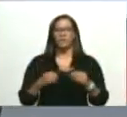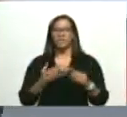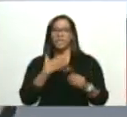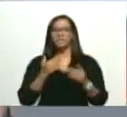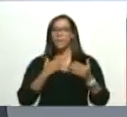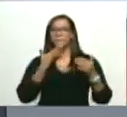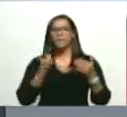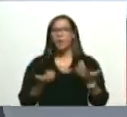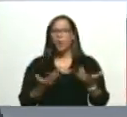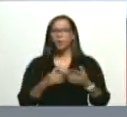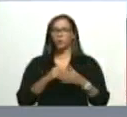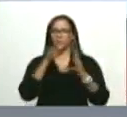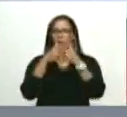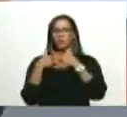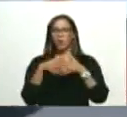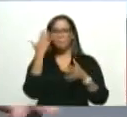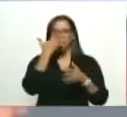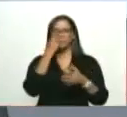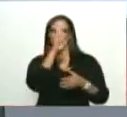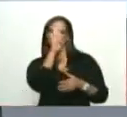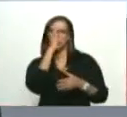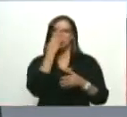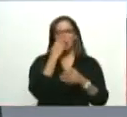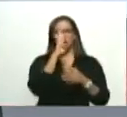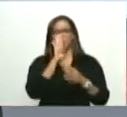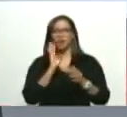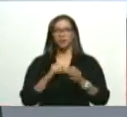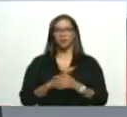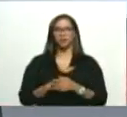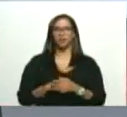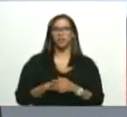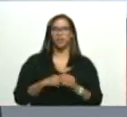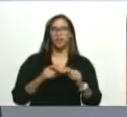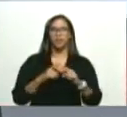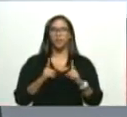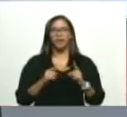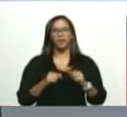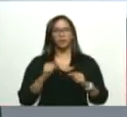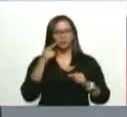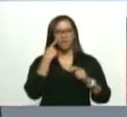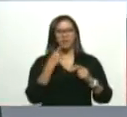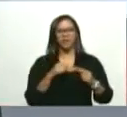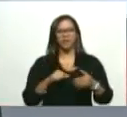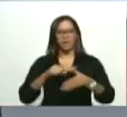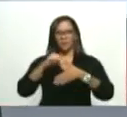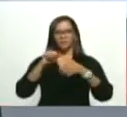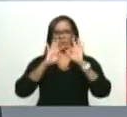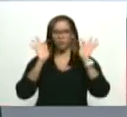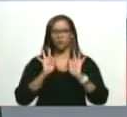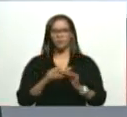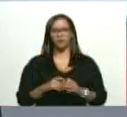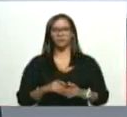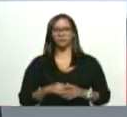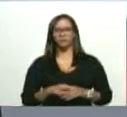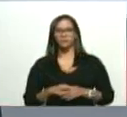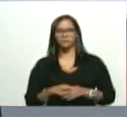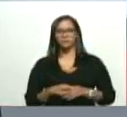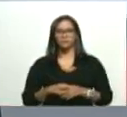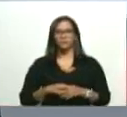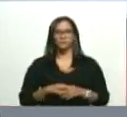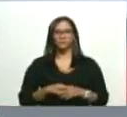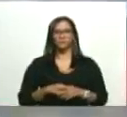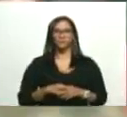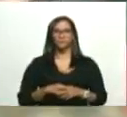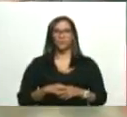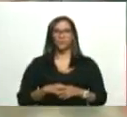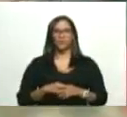quisieran jugar doble banda, ¿no? Está bien con Estados Unidos, pero ser de izquierda. ¿Ustedes ven la situación en América Latina de esta forma? No necesariamente, porque